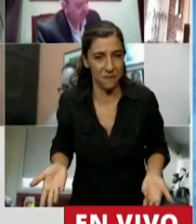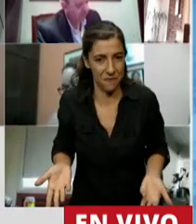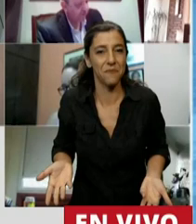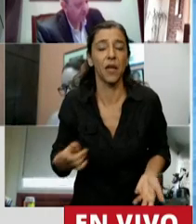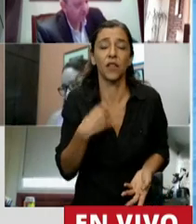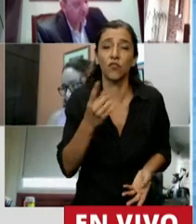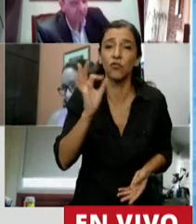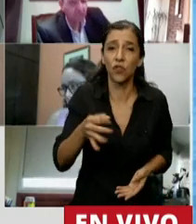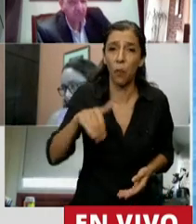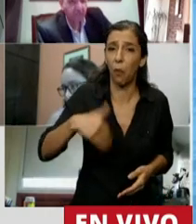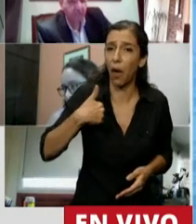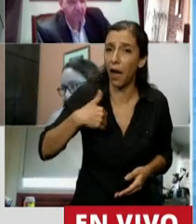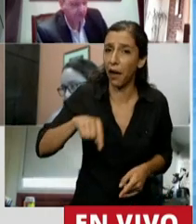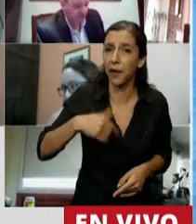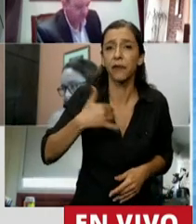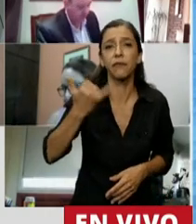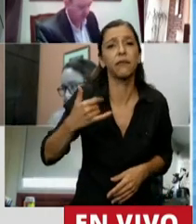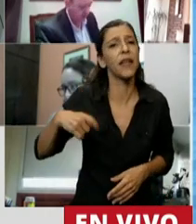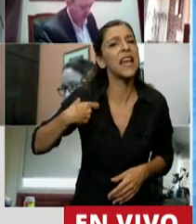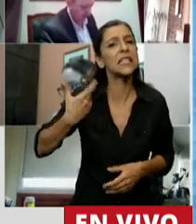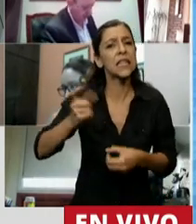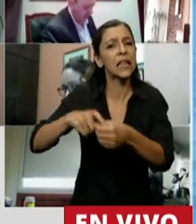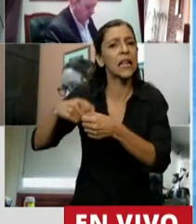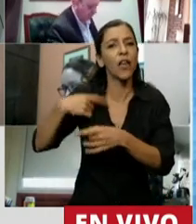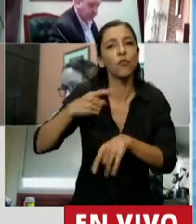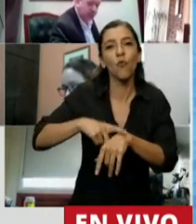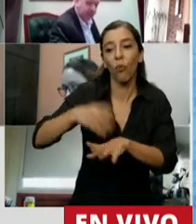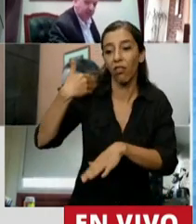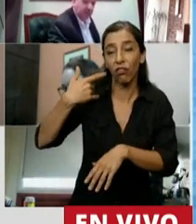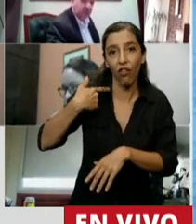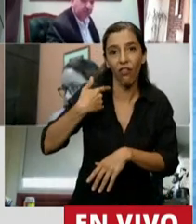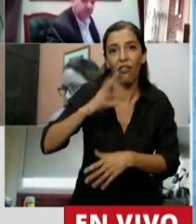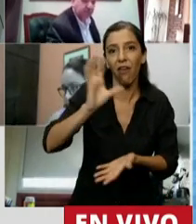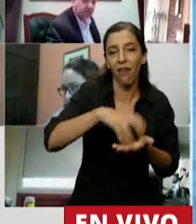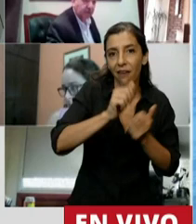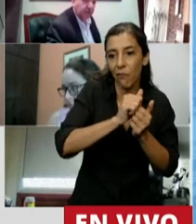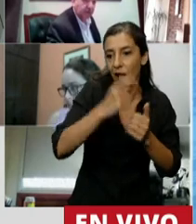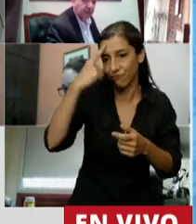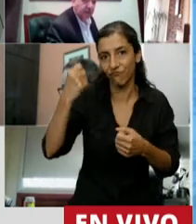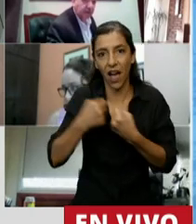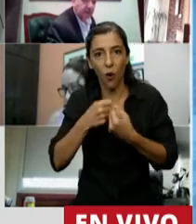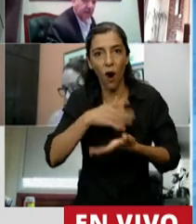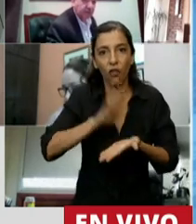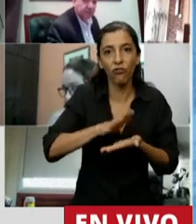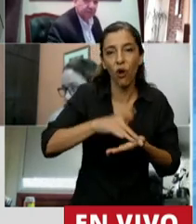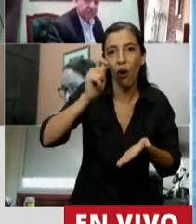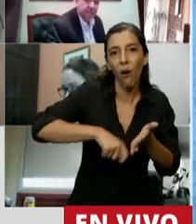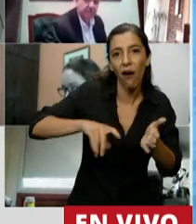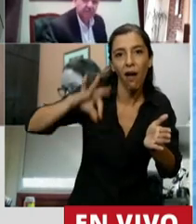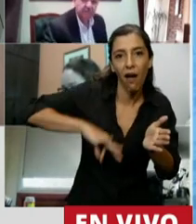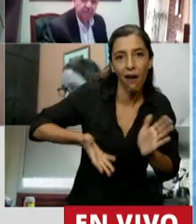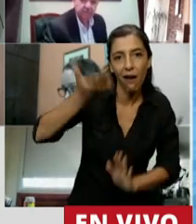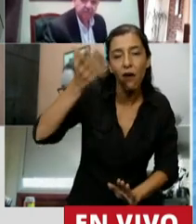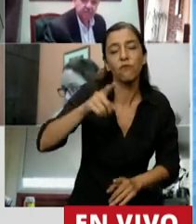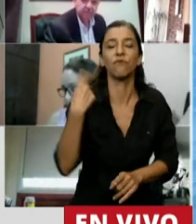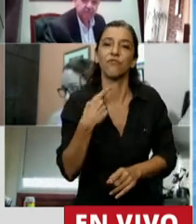gobierno hay paritarias libres, también esto implica que al momento de darse la negociación colectiva, uno de los elementos fundamentales que se